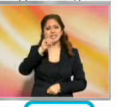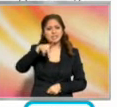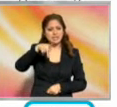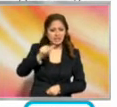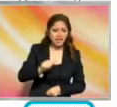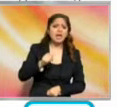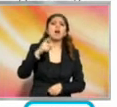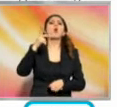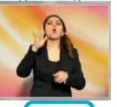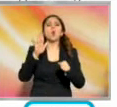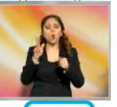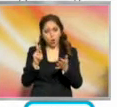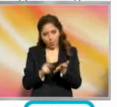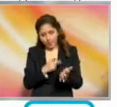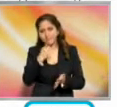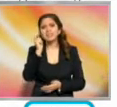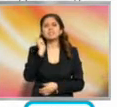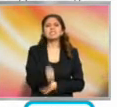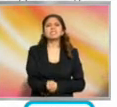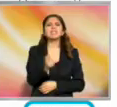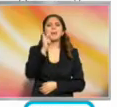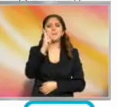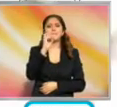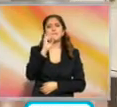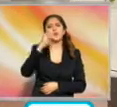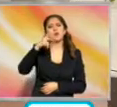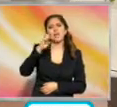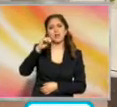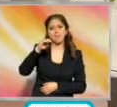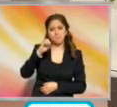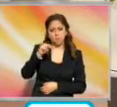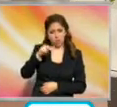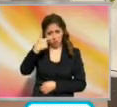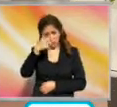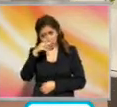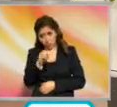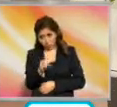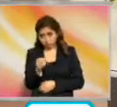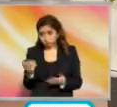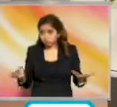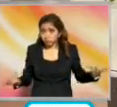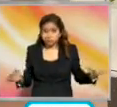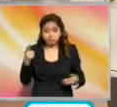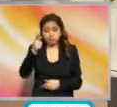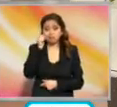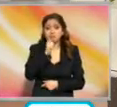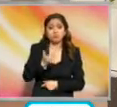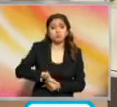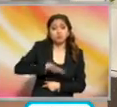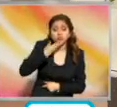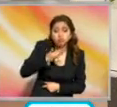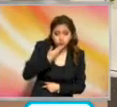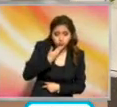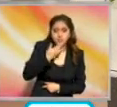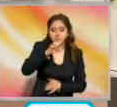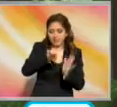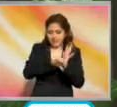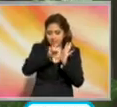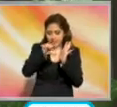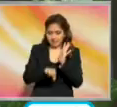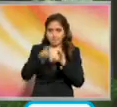Go? No, bueno. Definitivamente, Eso ya es tendencia, entonces. Eso es tendencia. Pokémon Claro. Go en todos los aspectos Sí. de nuestros comos, Sí. ¿no? Lo que iba a mencionar es que, por ejemplo, en